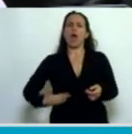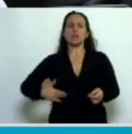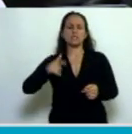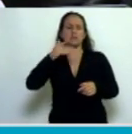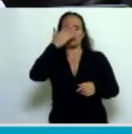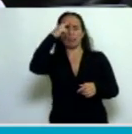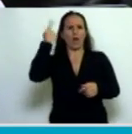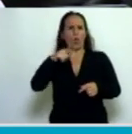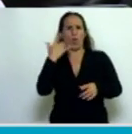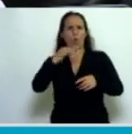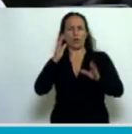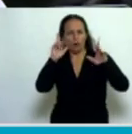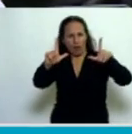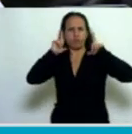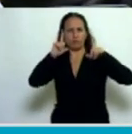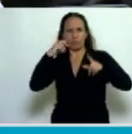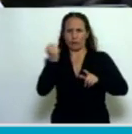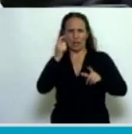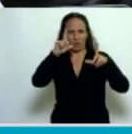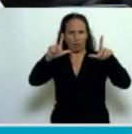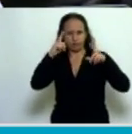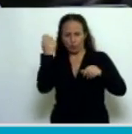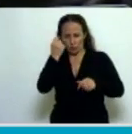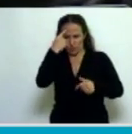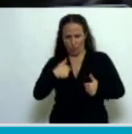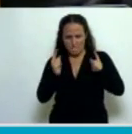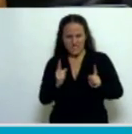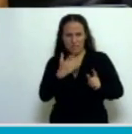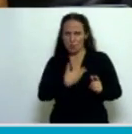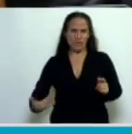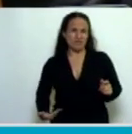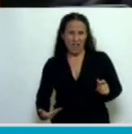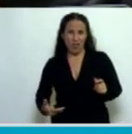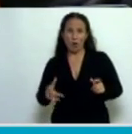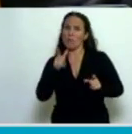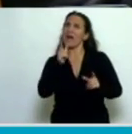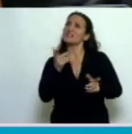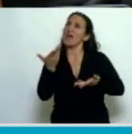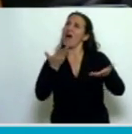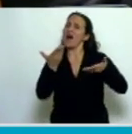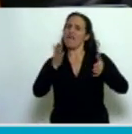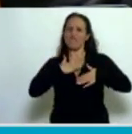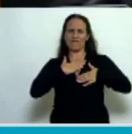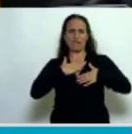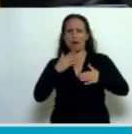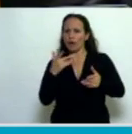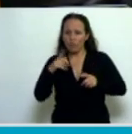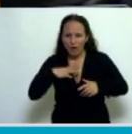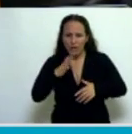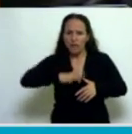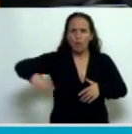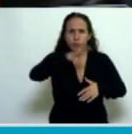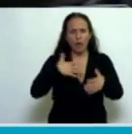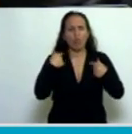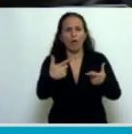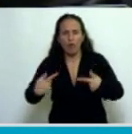narcisista que se sirve a sí mismo en vez de servirle a los demás. La legislación que surge de este Congreso